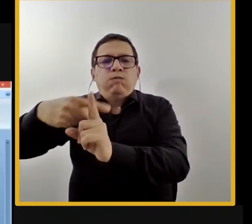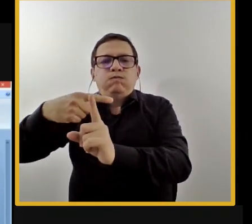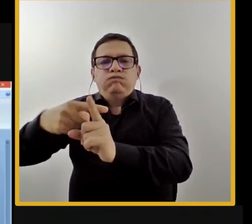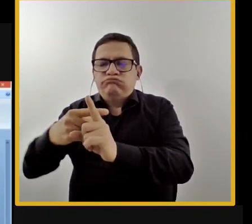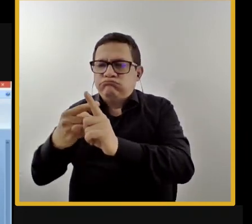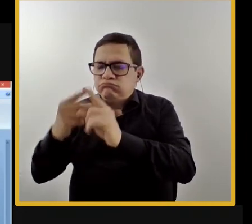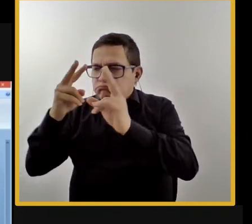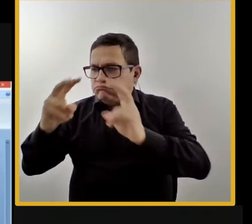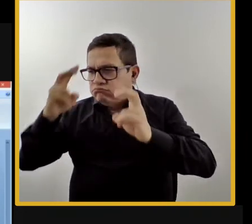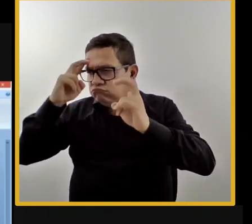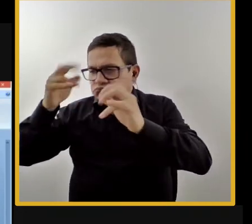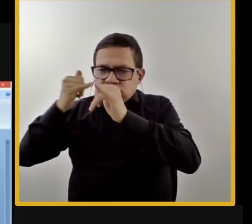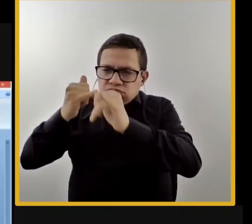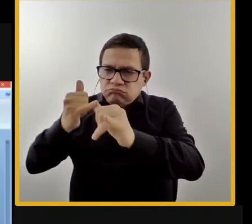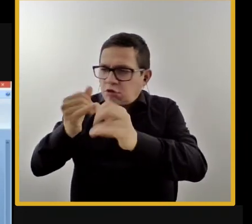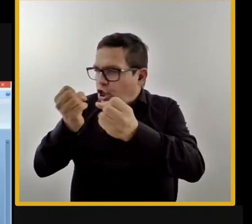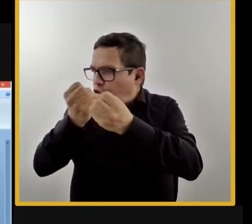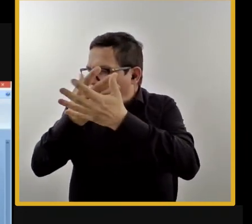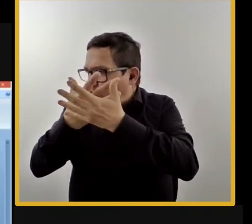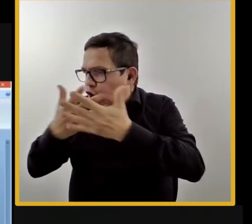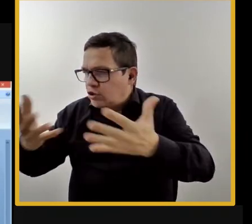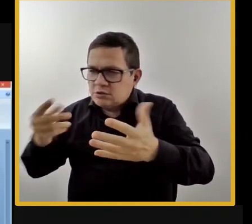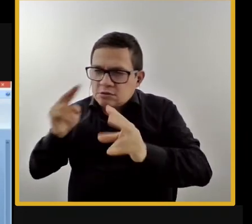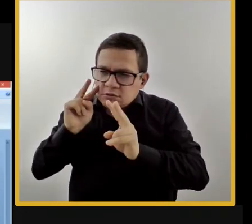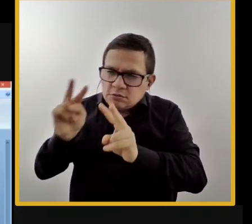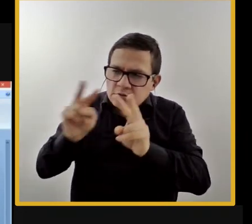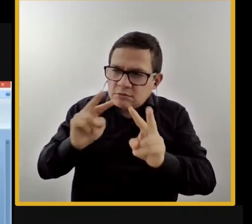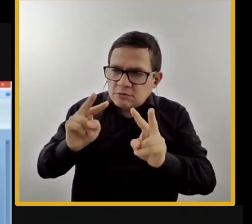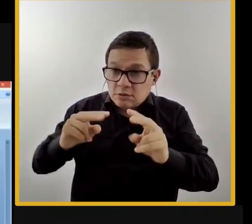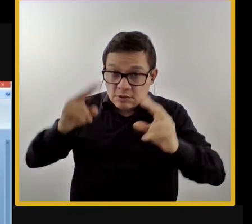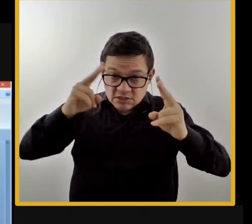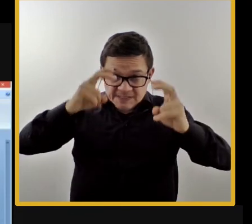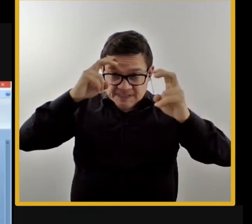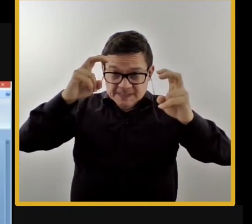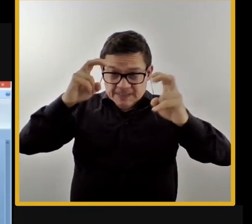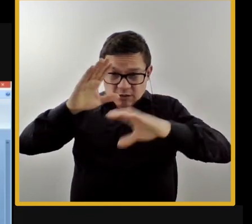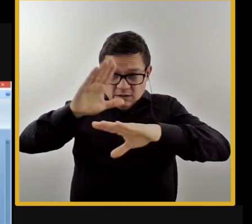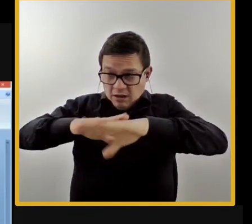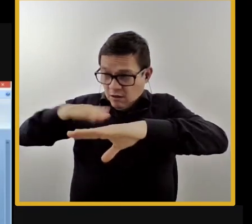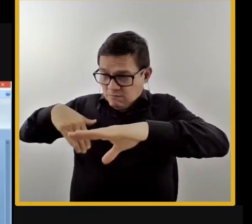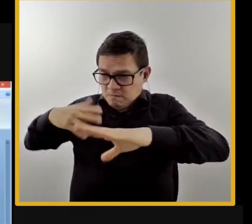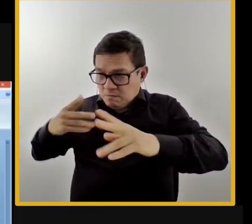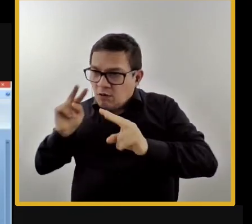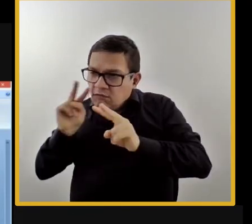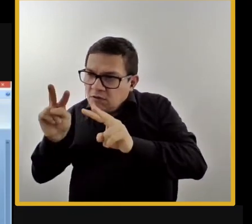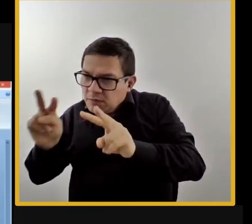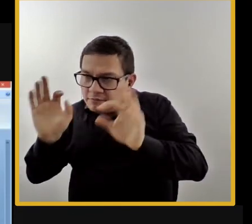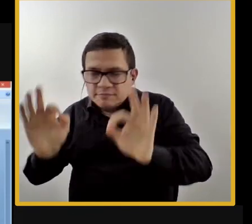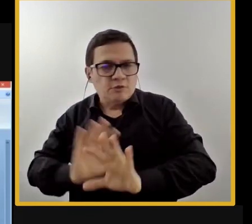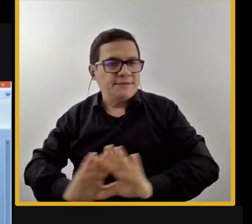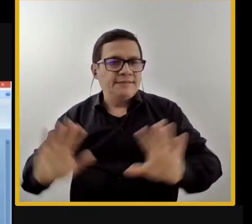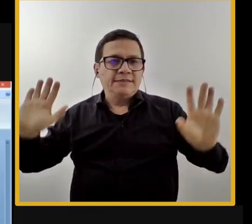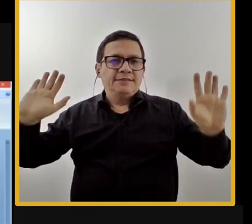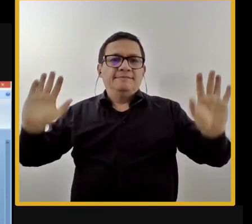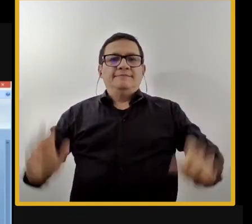relacionar fenómenos observables, renunciando al conocimiento de causas.